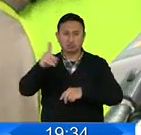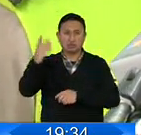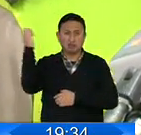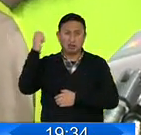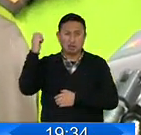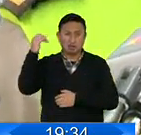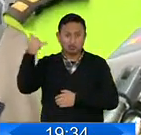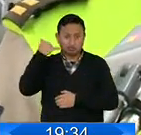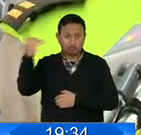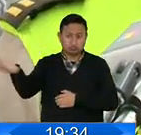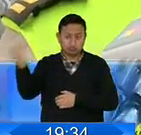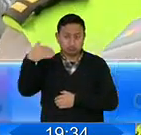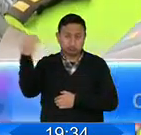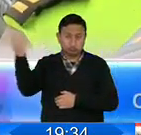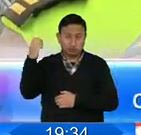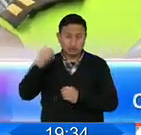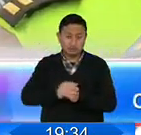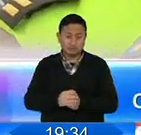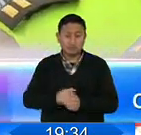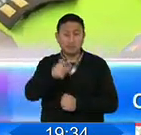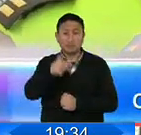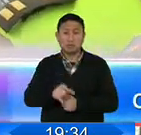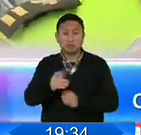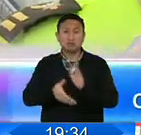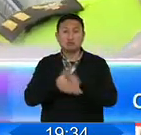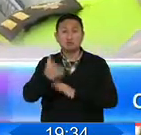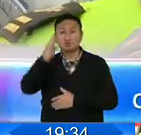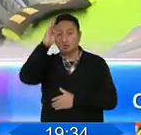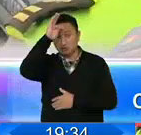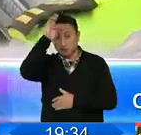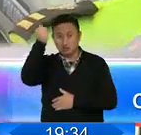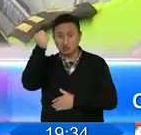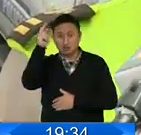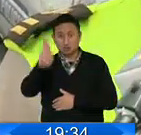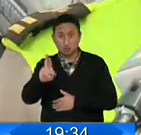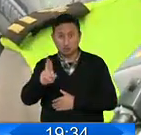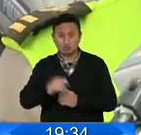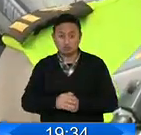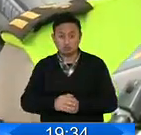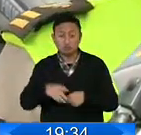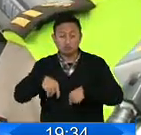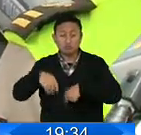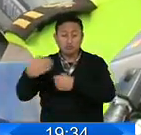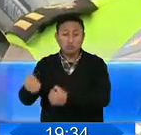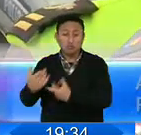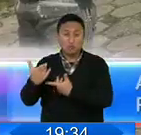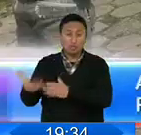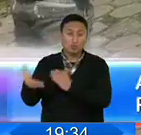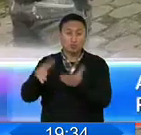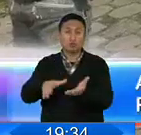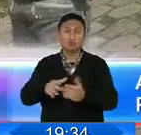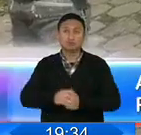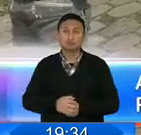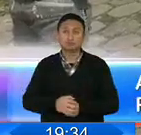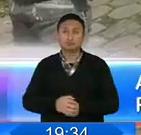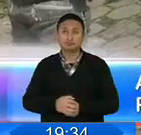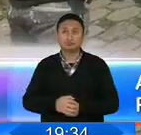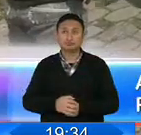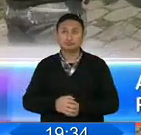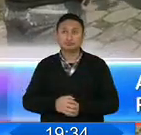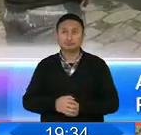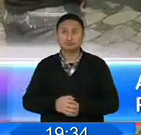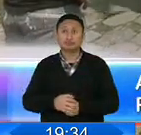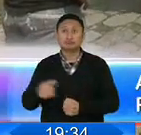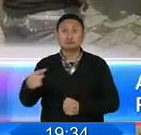llama a las unidades de emergencia, también de la ambulancia, proceden a llevarle al Hospital del Sur. Tenemos la información de que ha fallecido. ¿Habría bastado algún gesto para